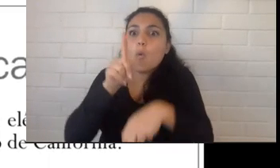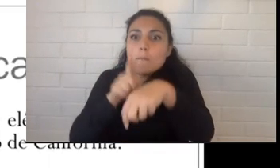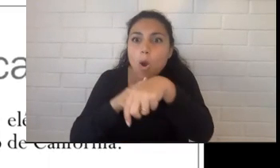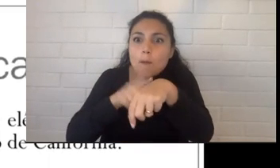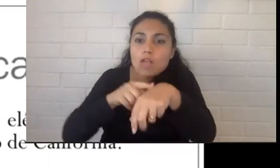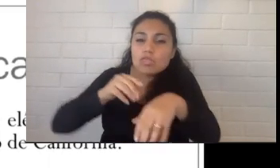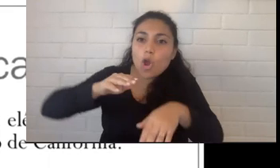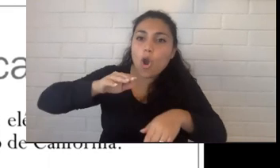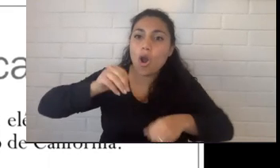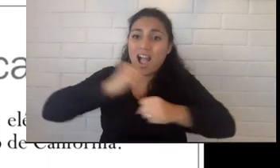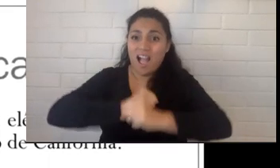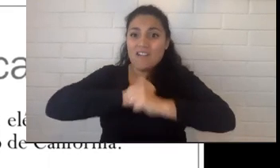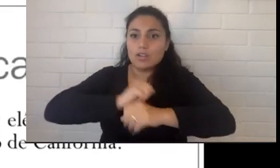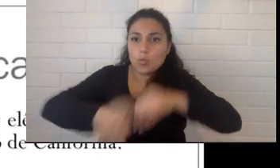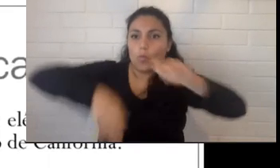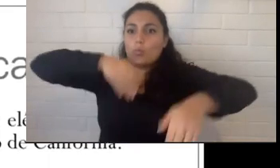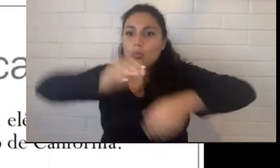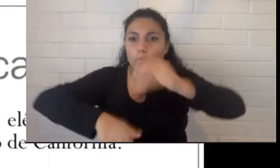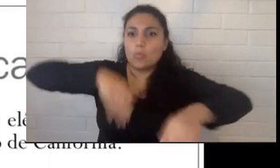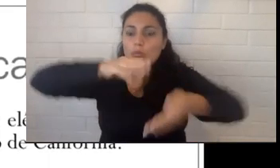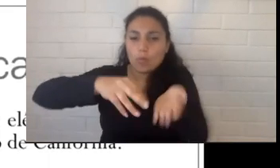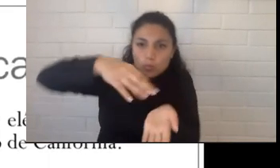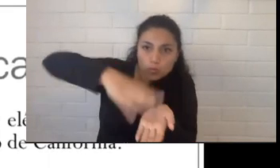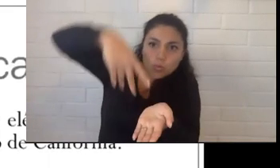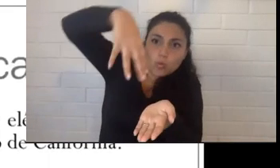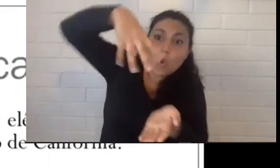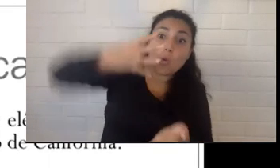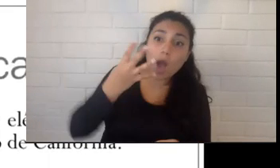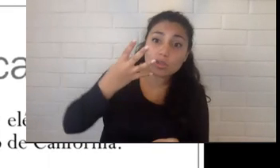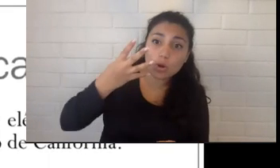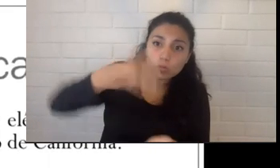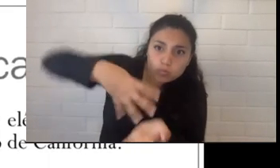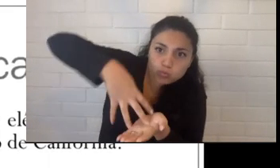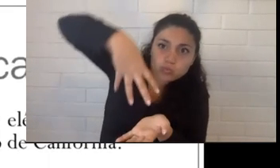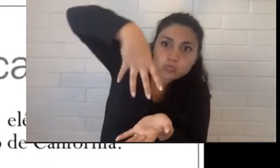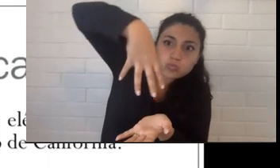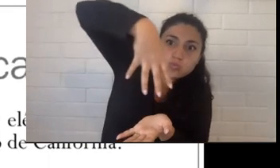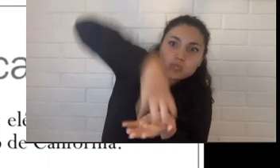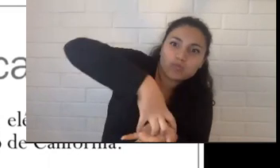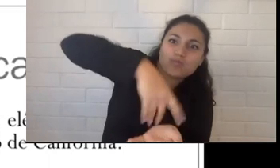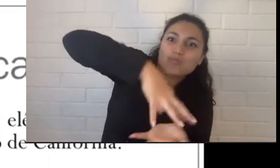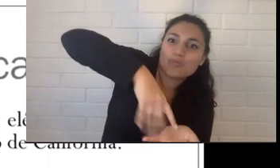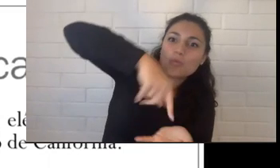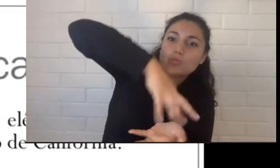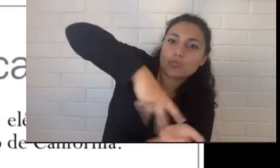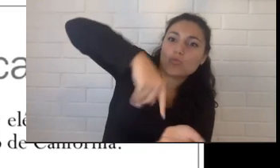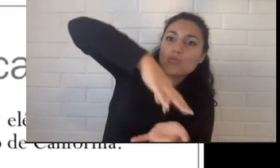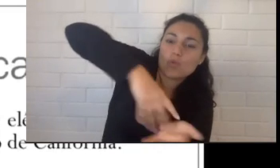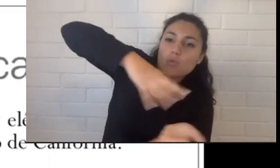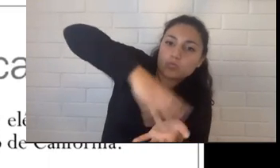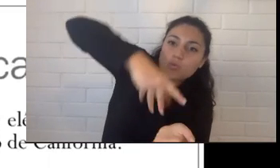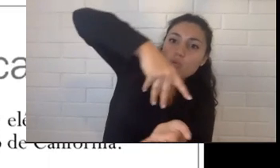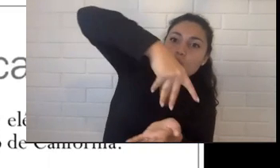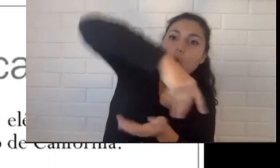que el caballo no se encuentra con ningún contacto en el suelo, ¿ya? Entonces, son valoraciones biomecánicas, en este caso,